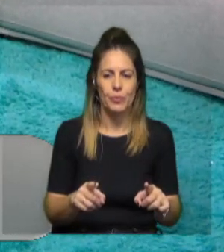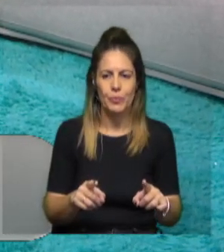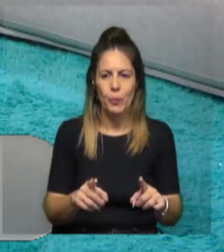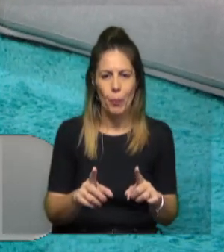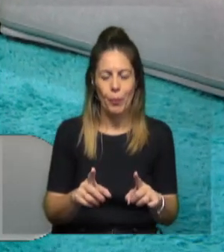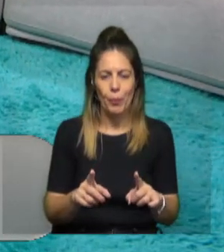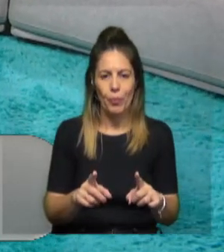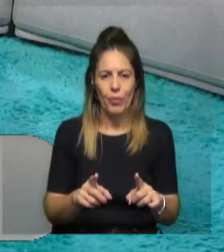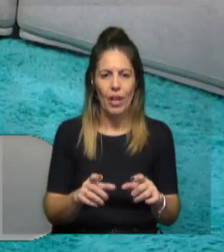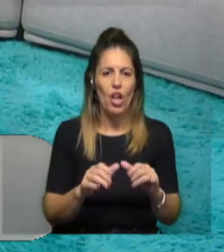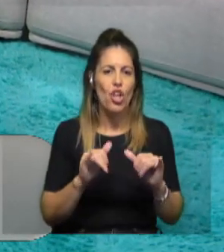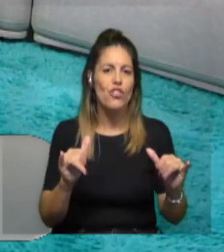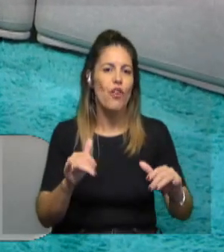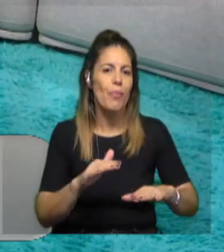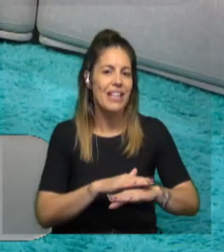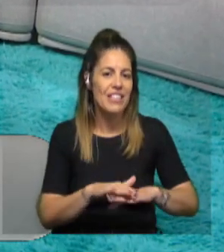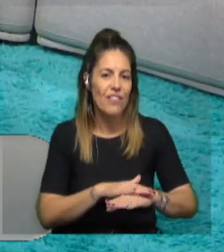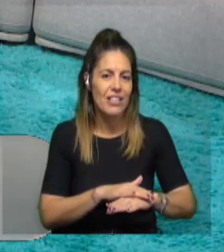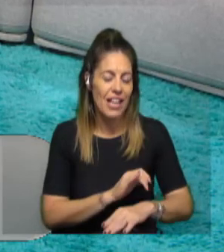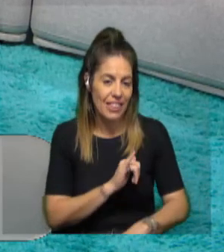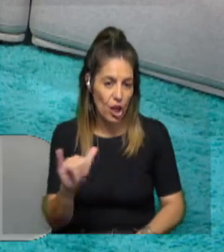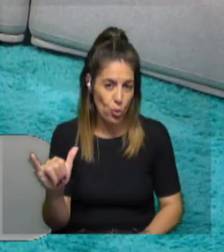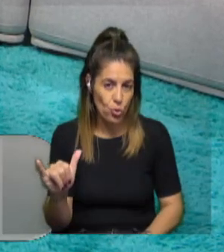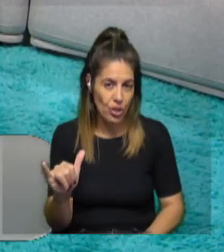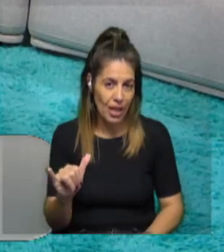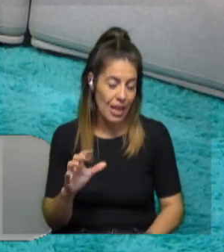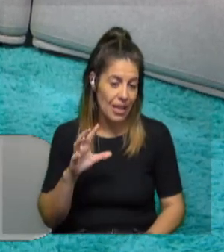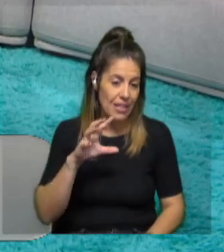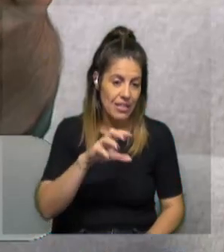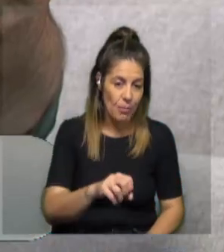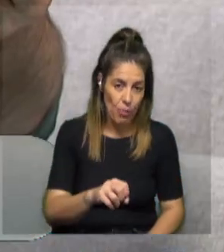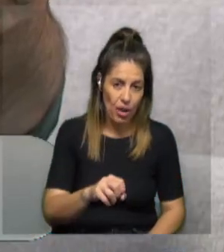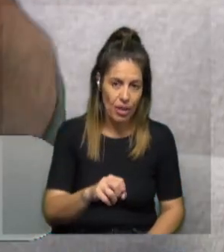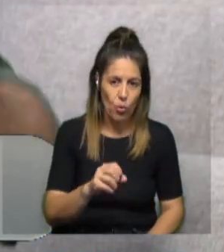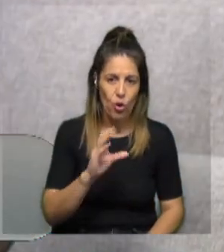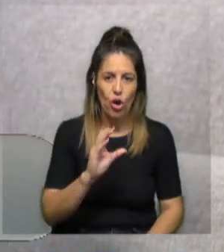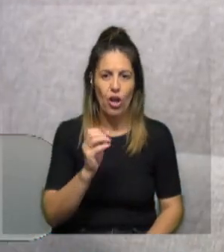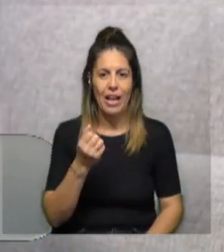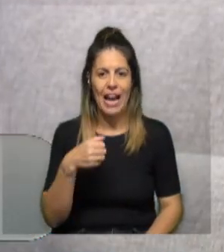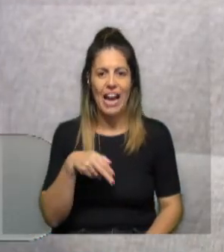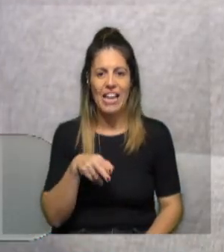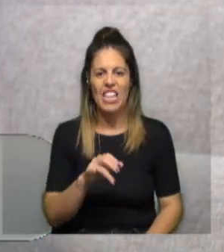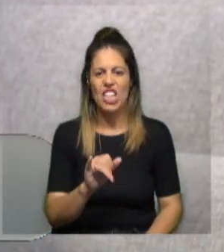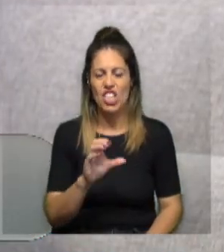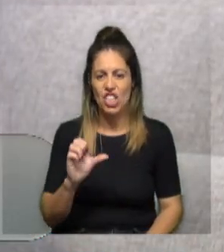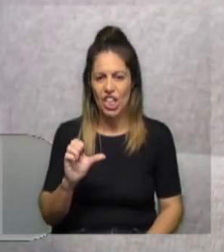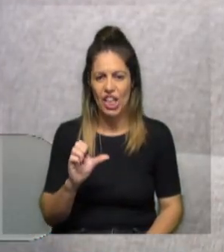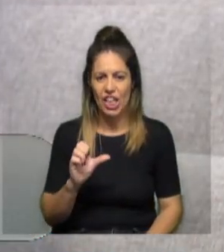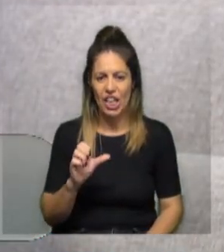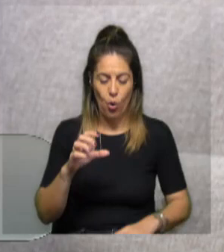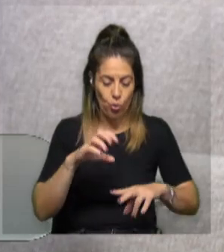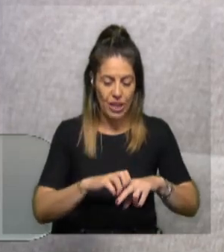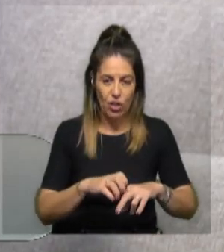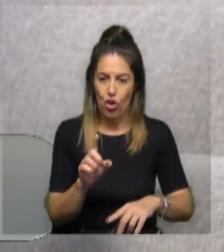Porque los informes, ¿qué se basan? En denuncia. Si me muerde un caniche un dedo, yo no denuncio. Pero si me muerde un perro de mayor porte,